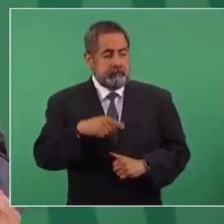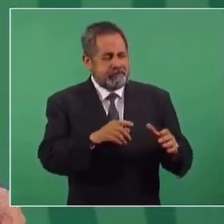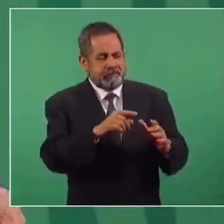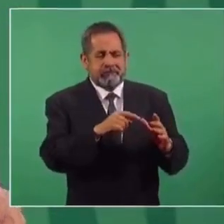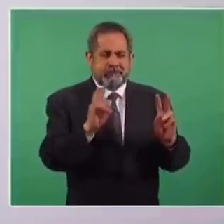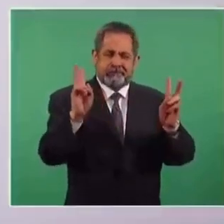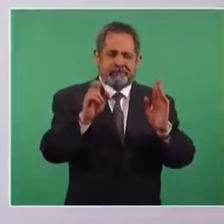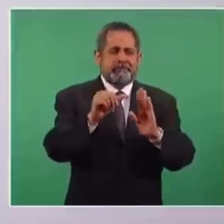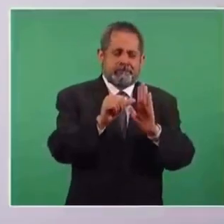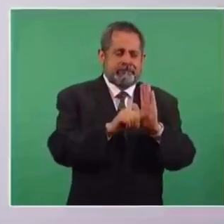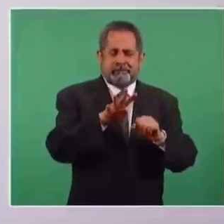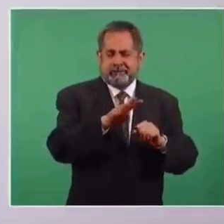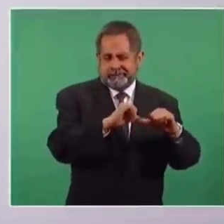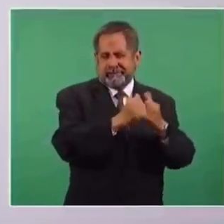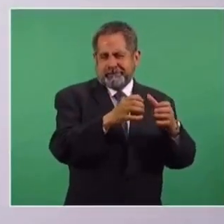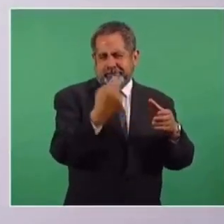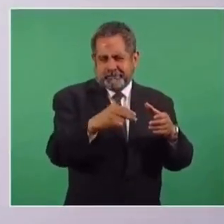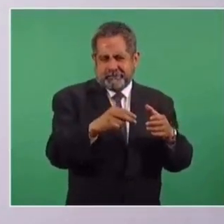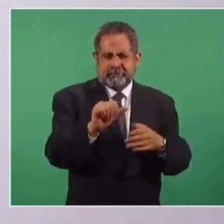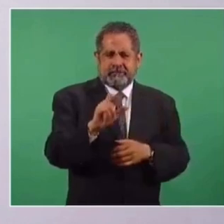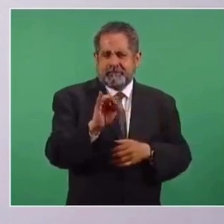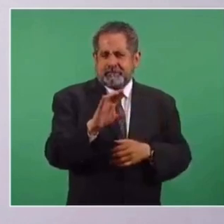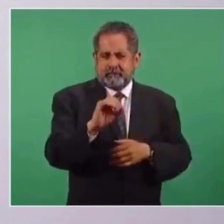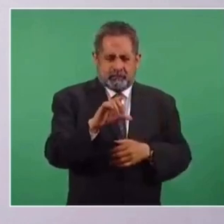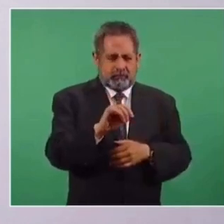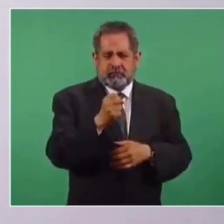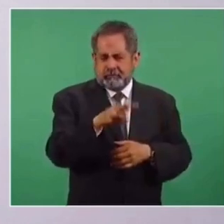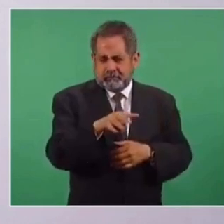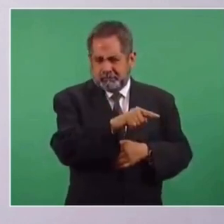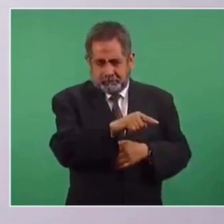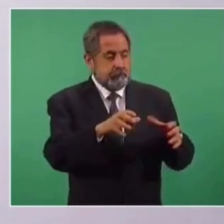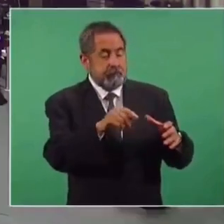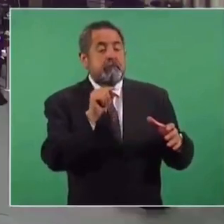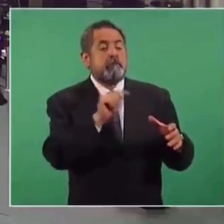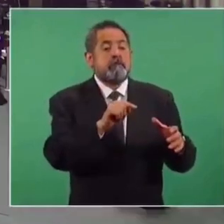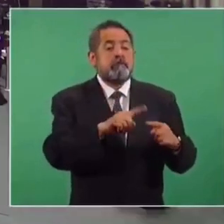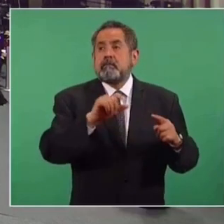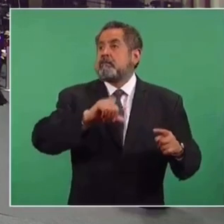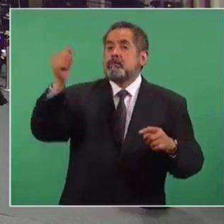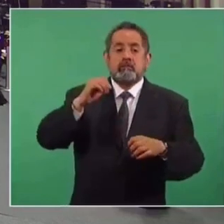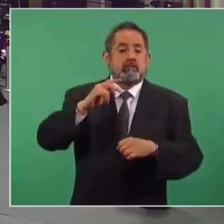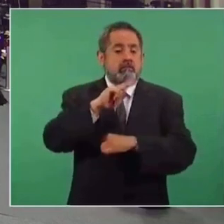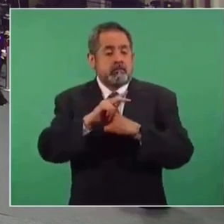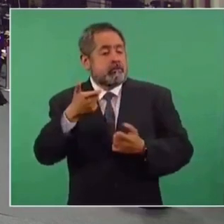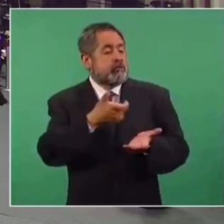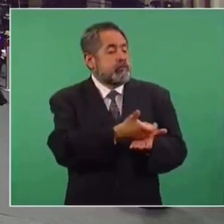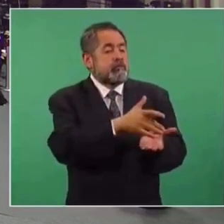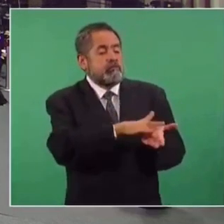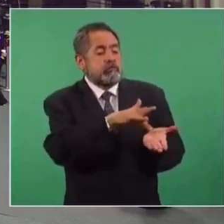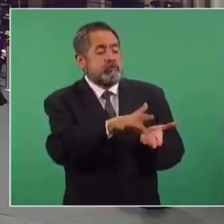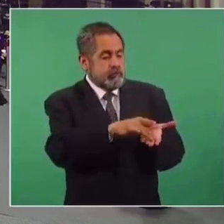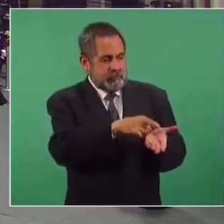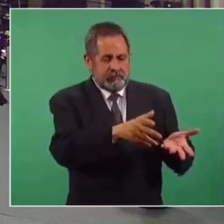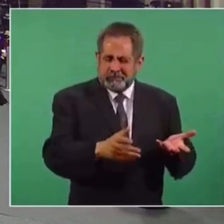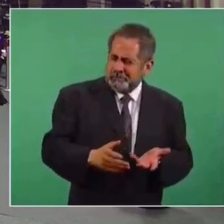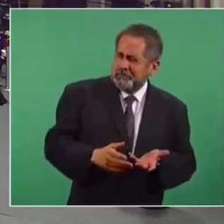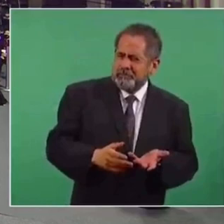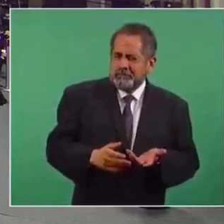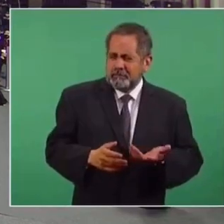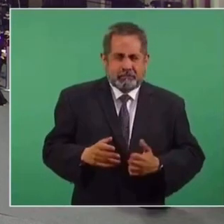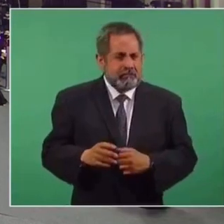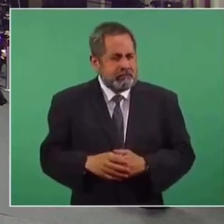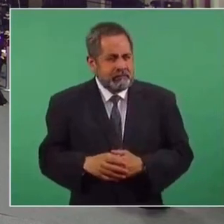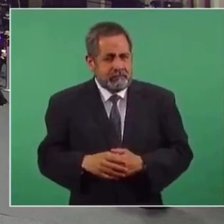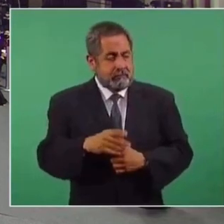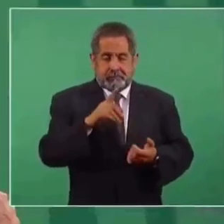organismo, Artículo 19, está apoyado por el extranjero. Pero además,